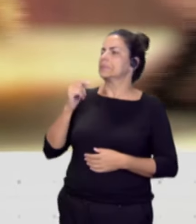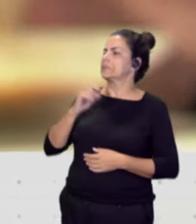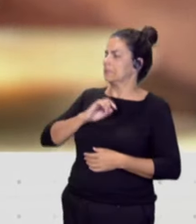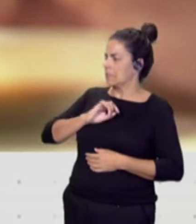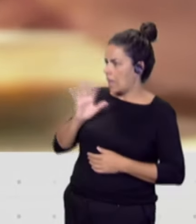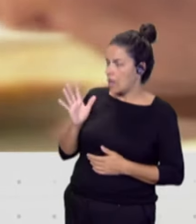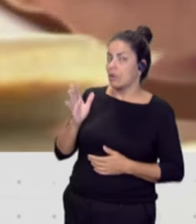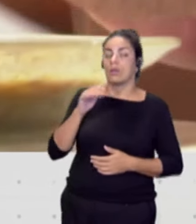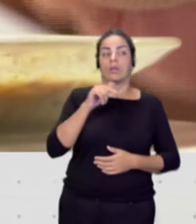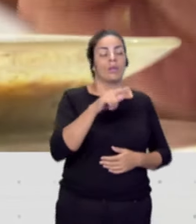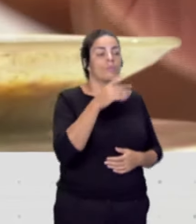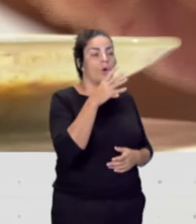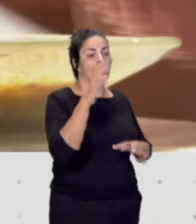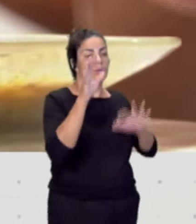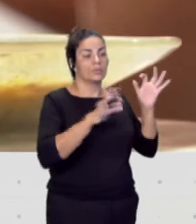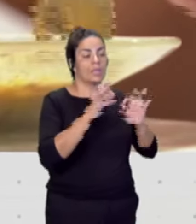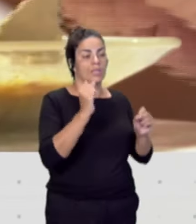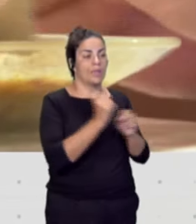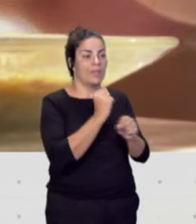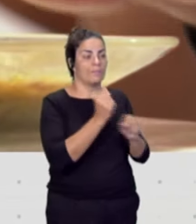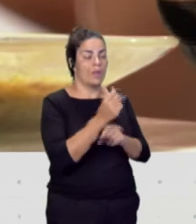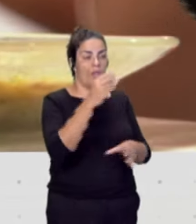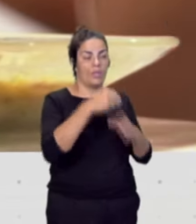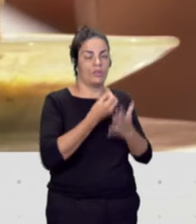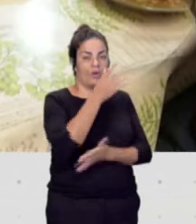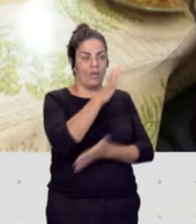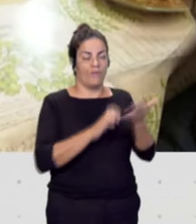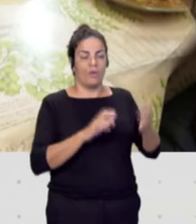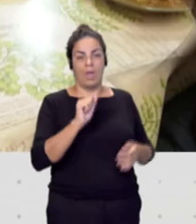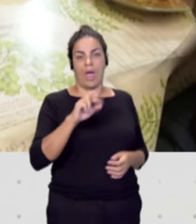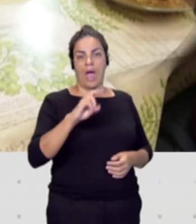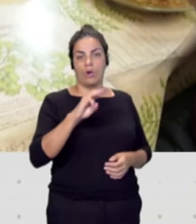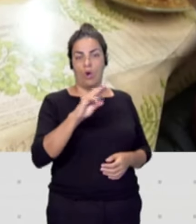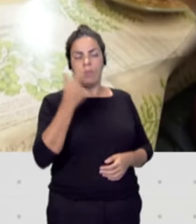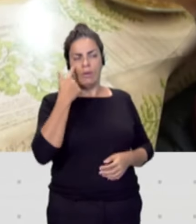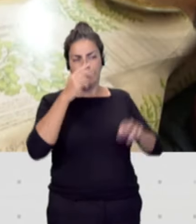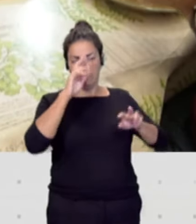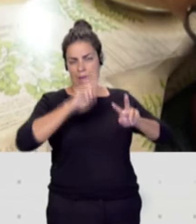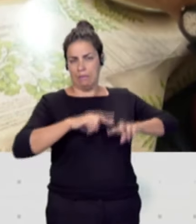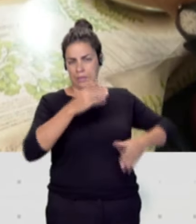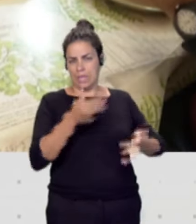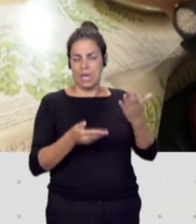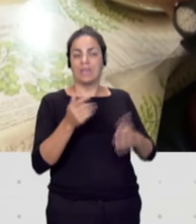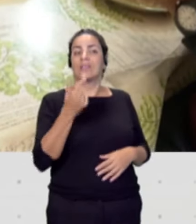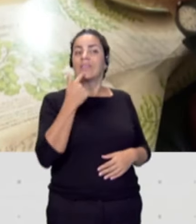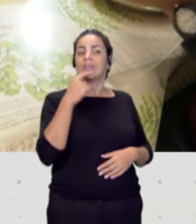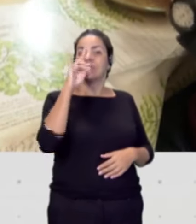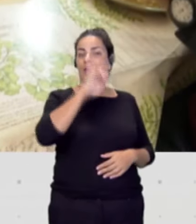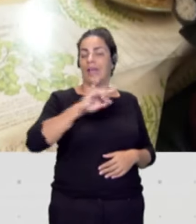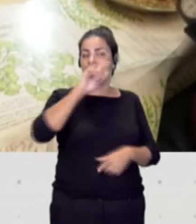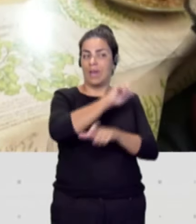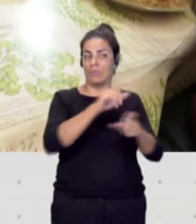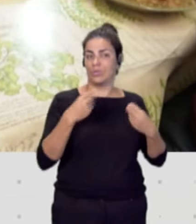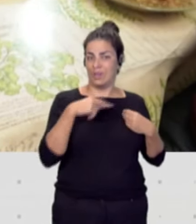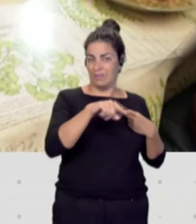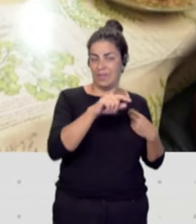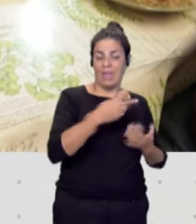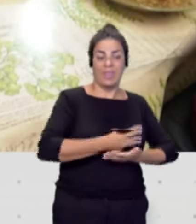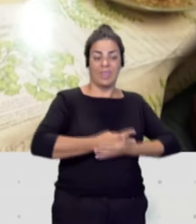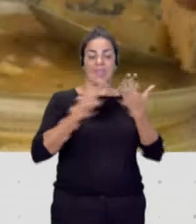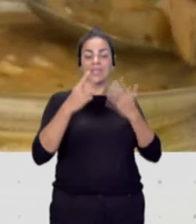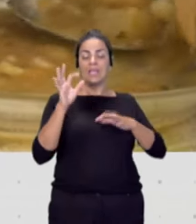analiza dentro del informe AROPE, en el cual un 17% de la población en Canarias no ha